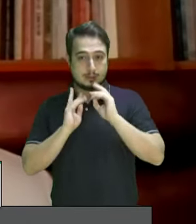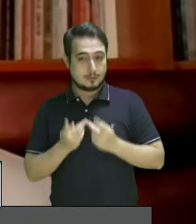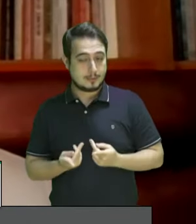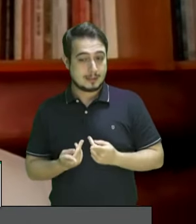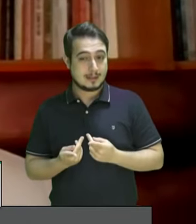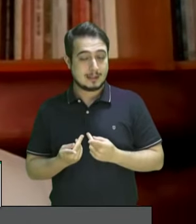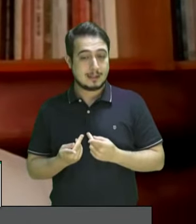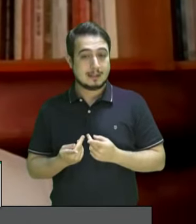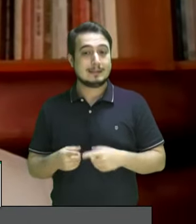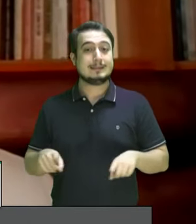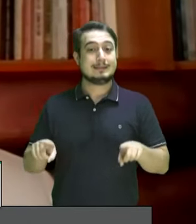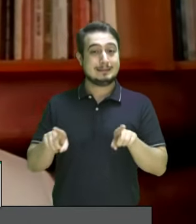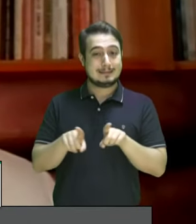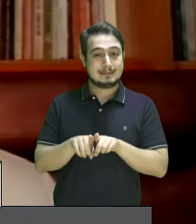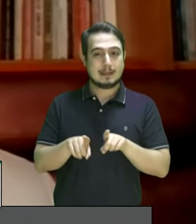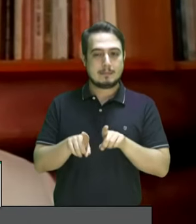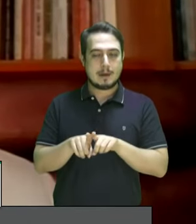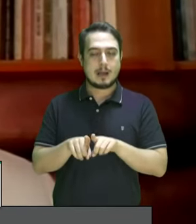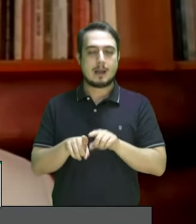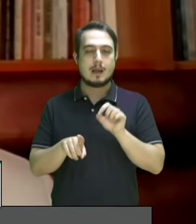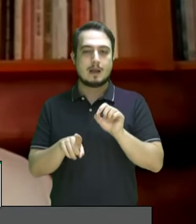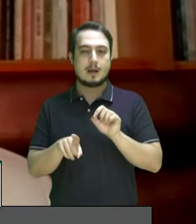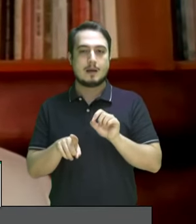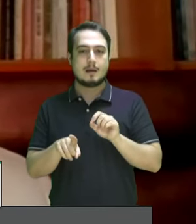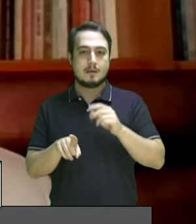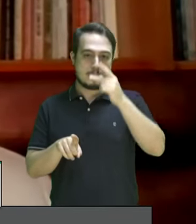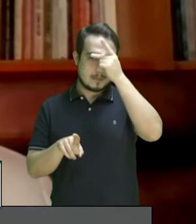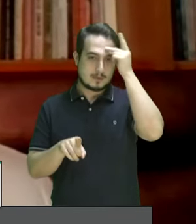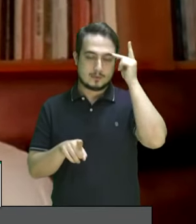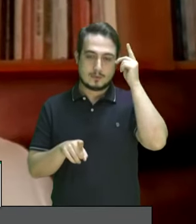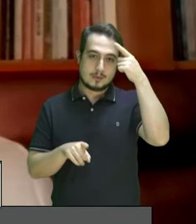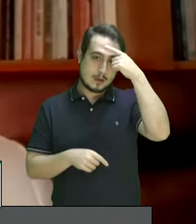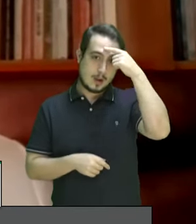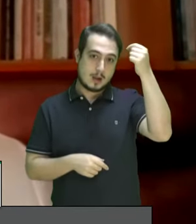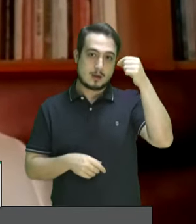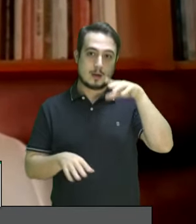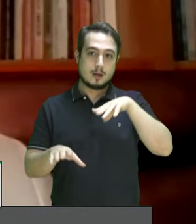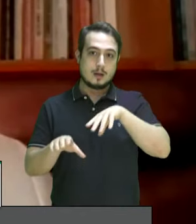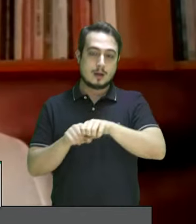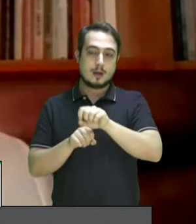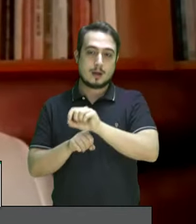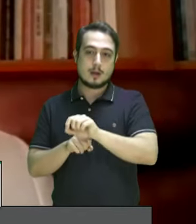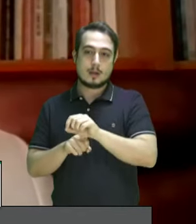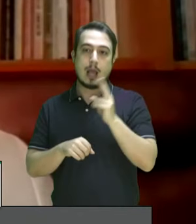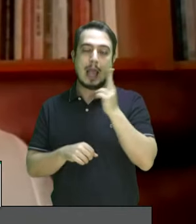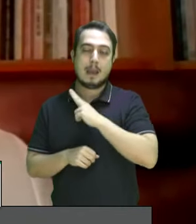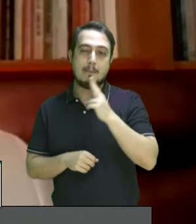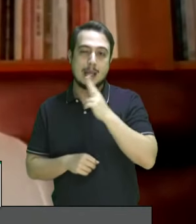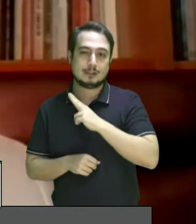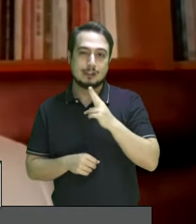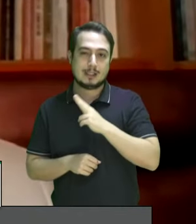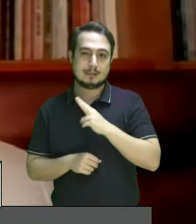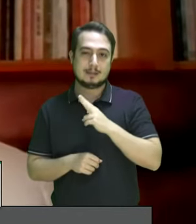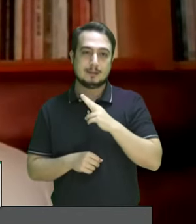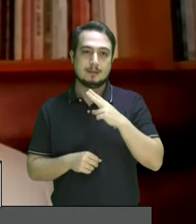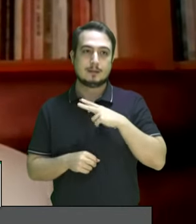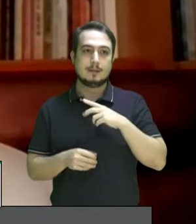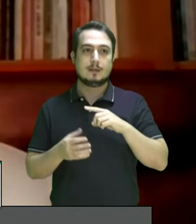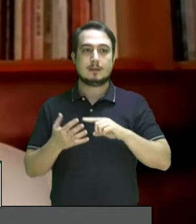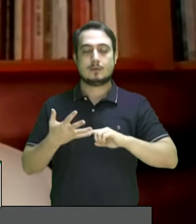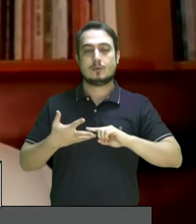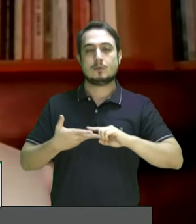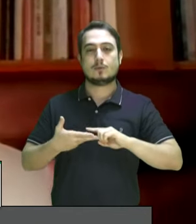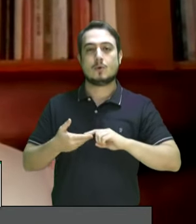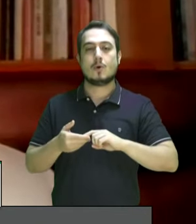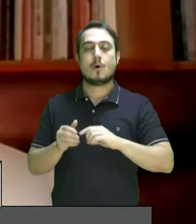en aquellos que han sido adoptados en el marco de la actual emergencia del covid-diecinueve